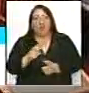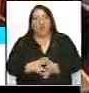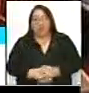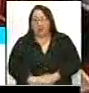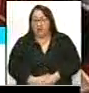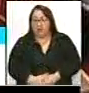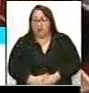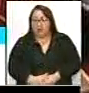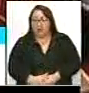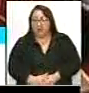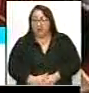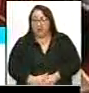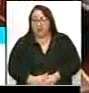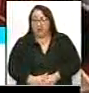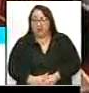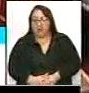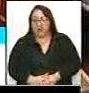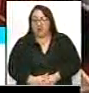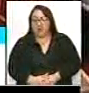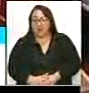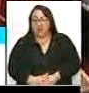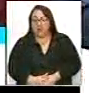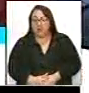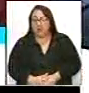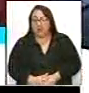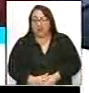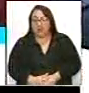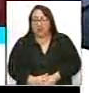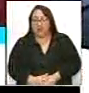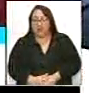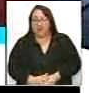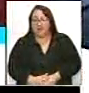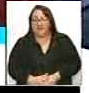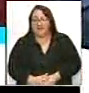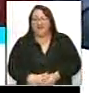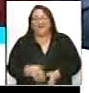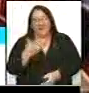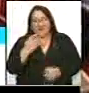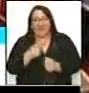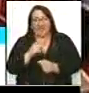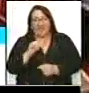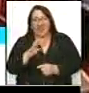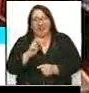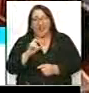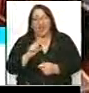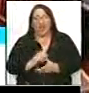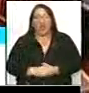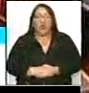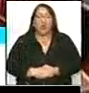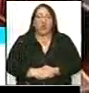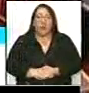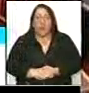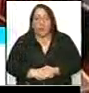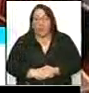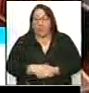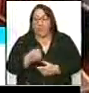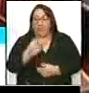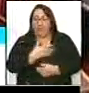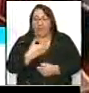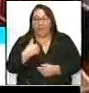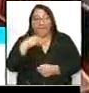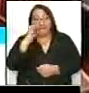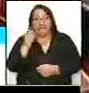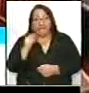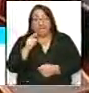las dos congresistas, honorables congresistas. Muchas gracias, congresista Iberico. Presidenta, creo